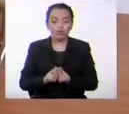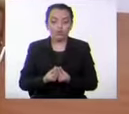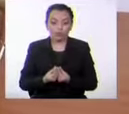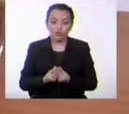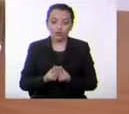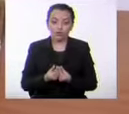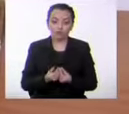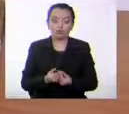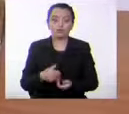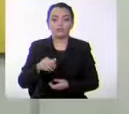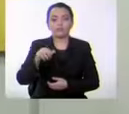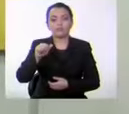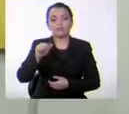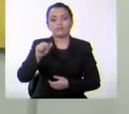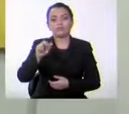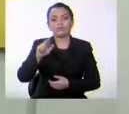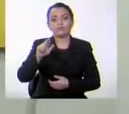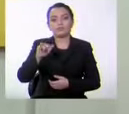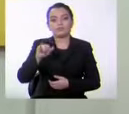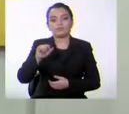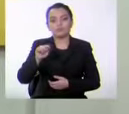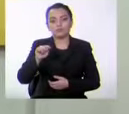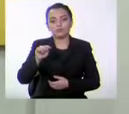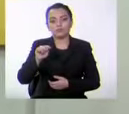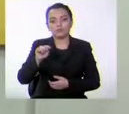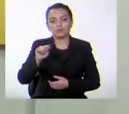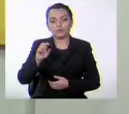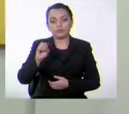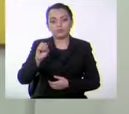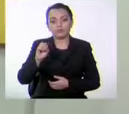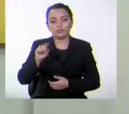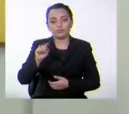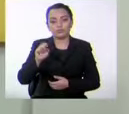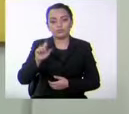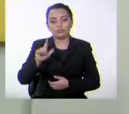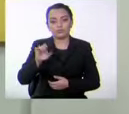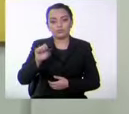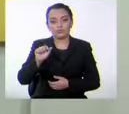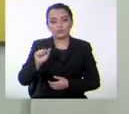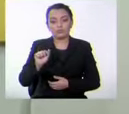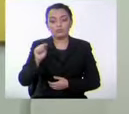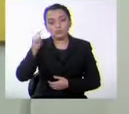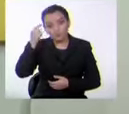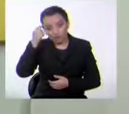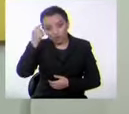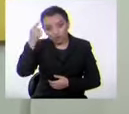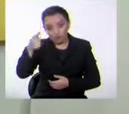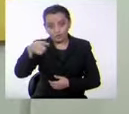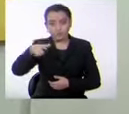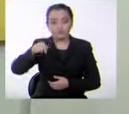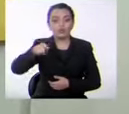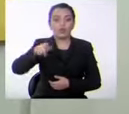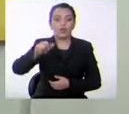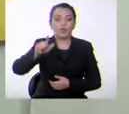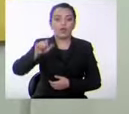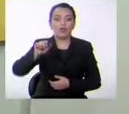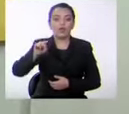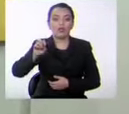Aristóteles apuntaba, previo también a algunas de las ideas de Platón, y decía que